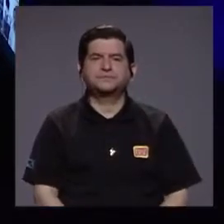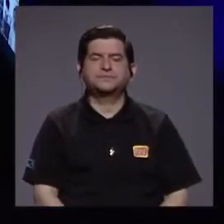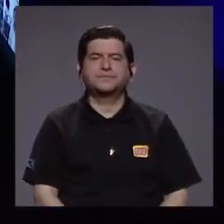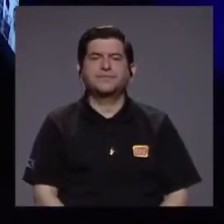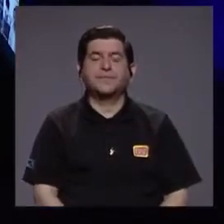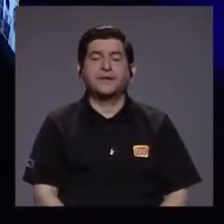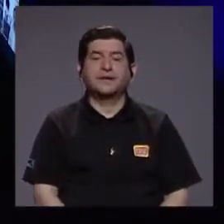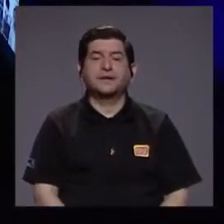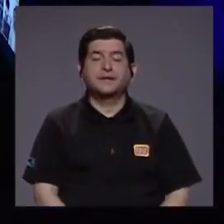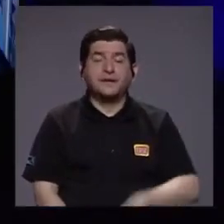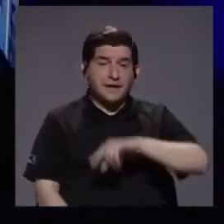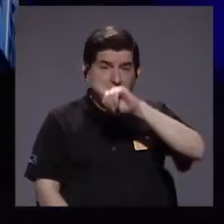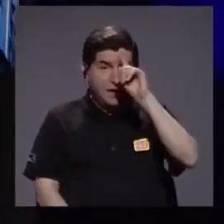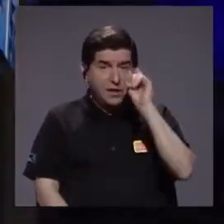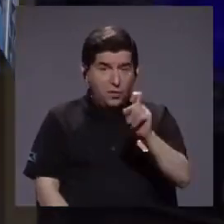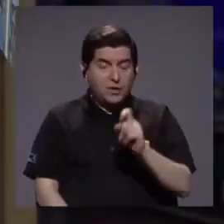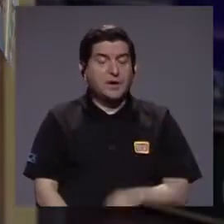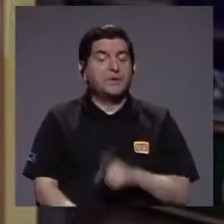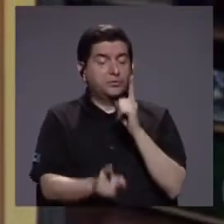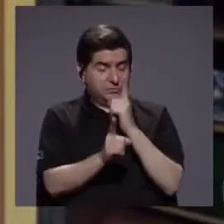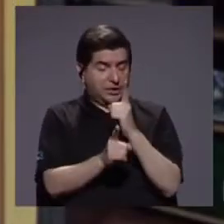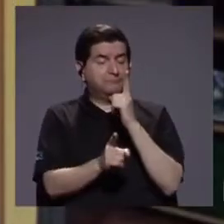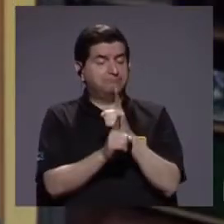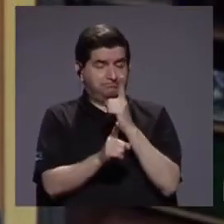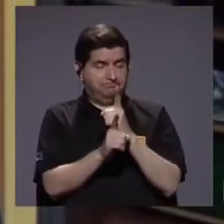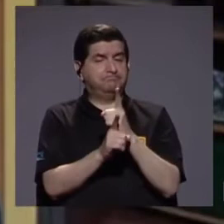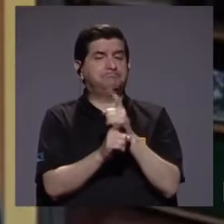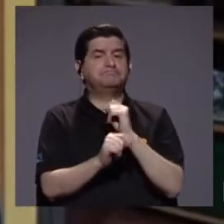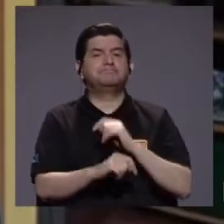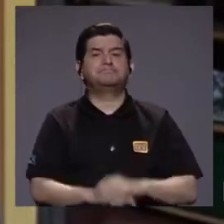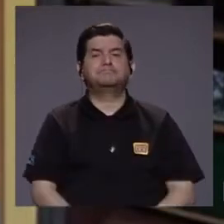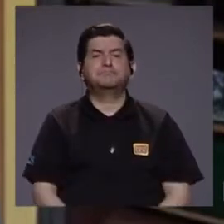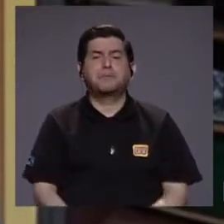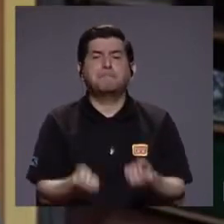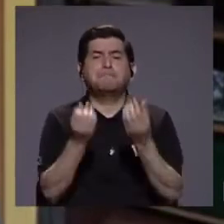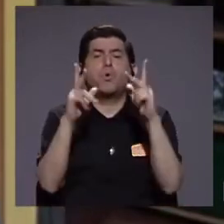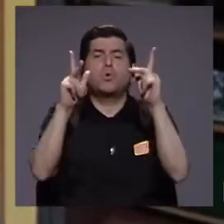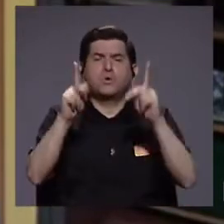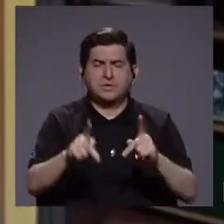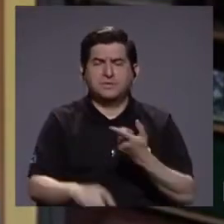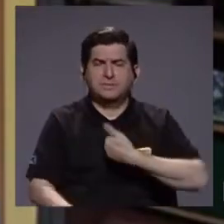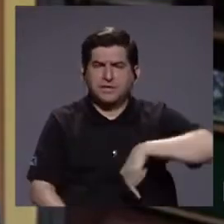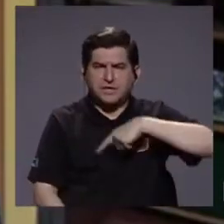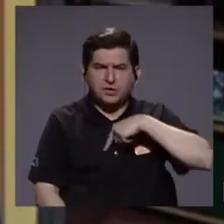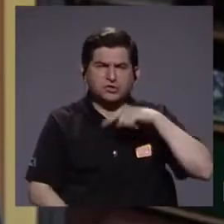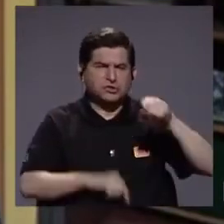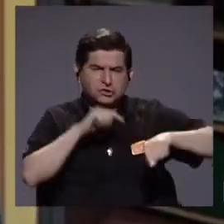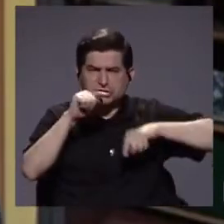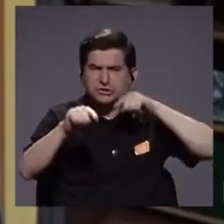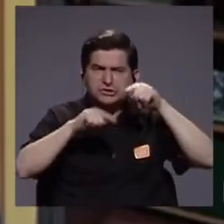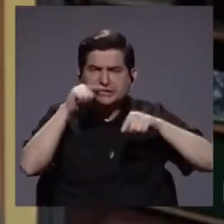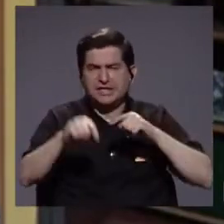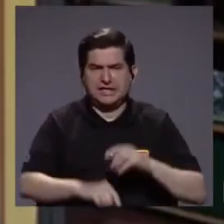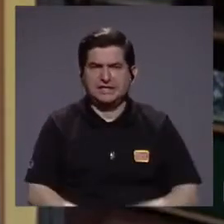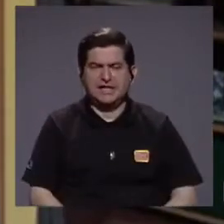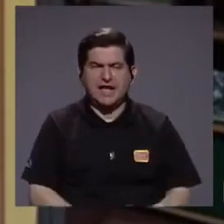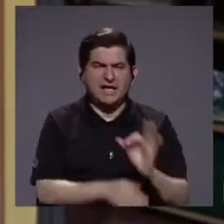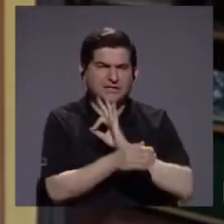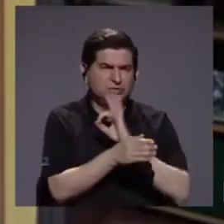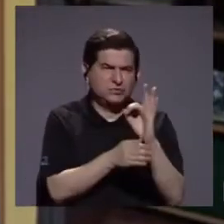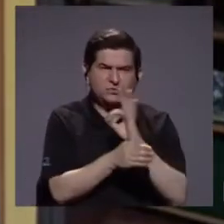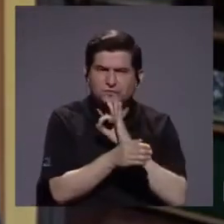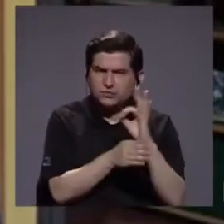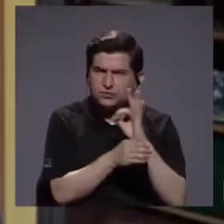Sí, una pregunta sumamente pertinente. Muchas personas hemos sido críticas del